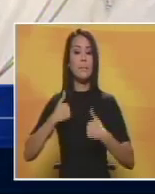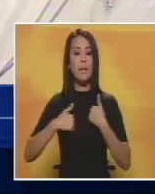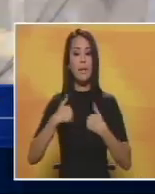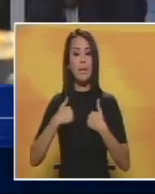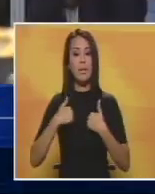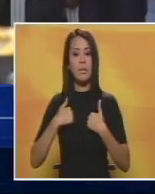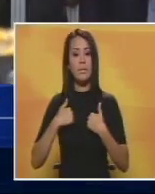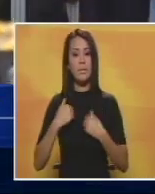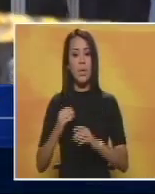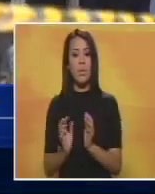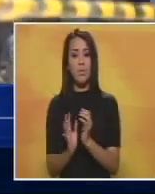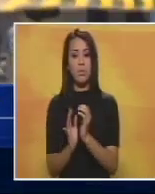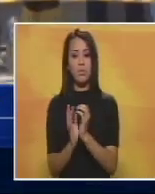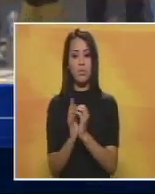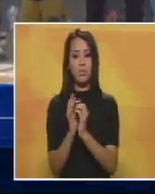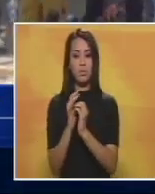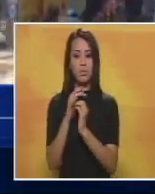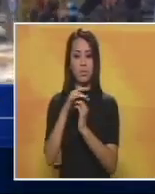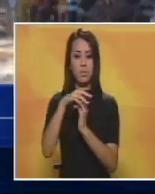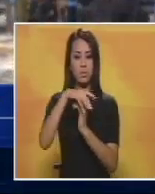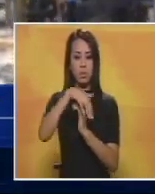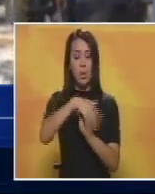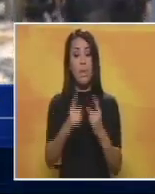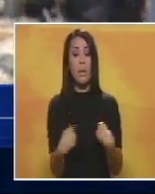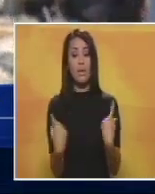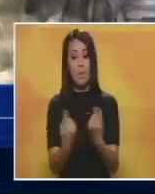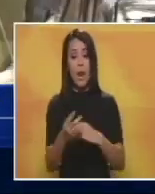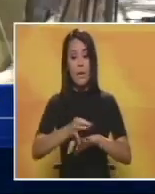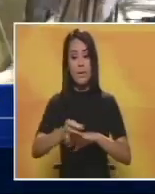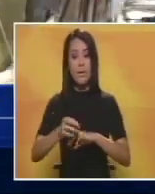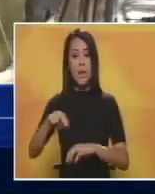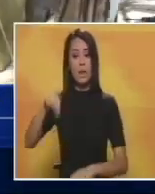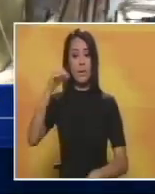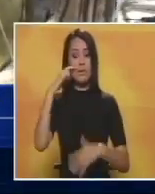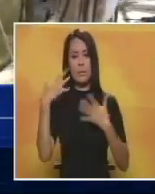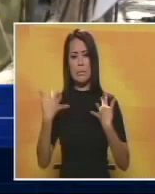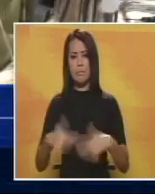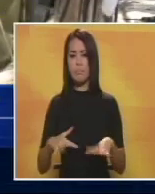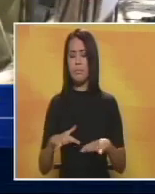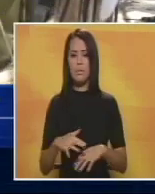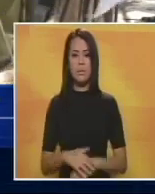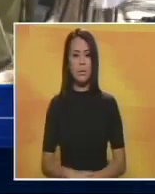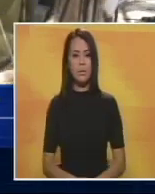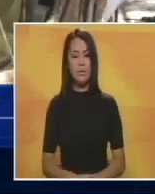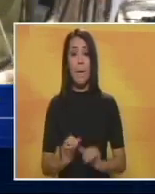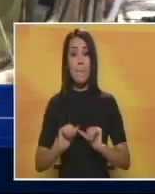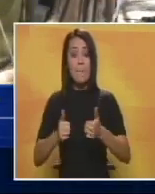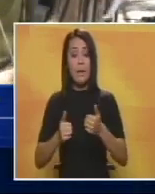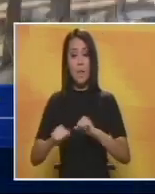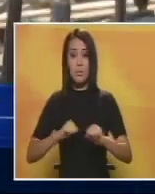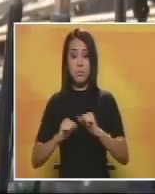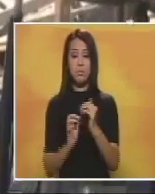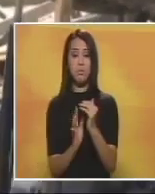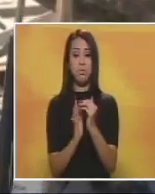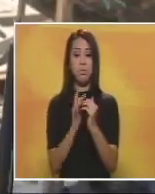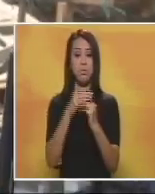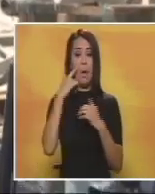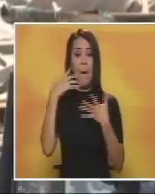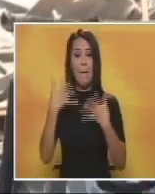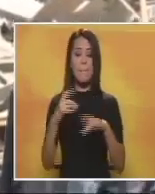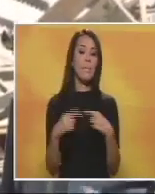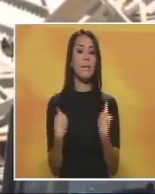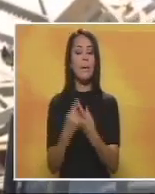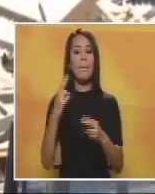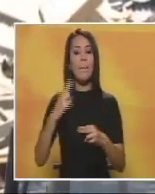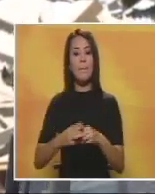el volcán Sotupán, localizado al norte de la isla, entró en erupción, lo que obligó a elevar la alerta en la